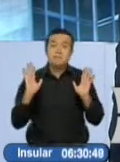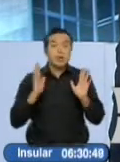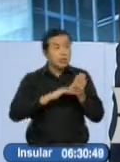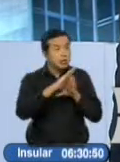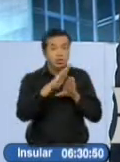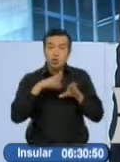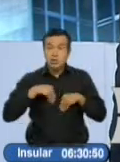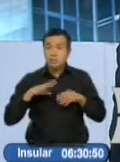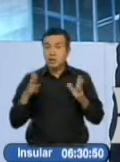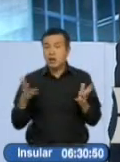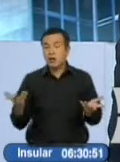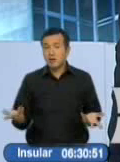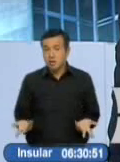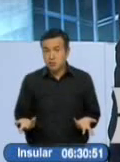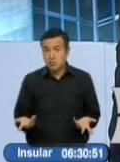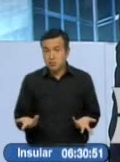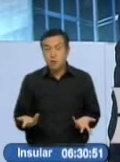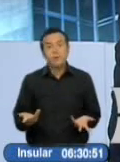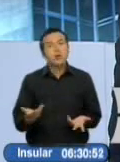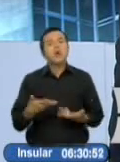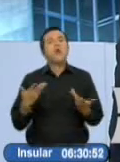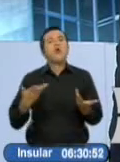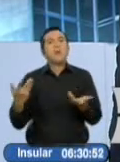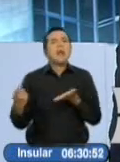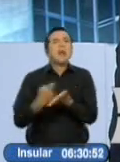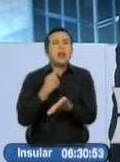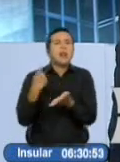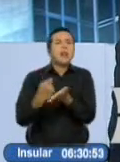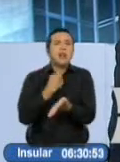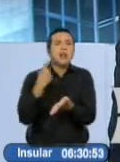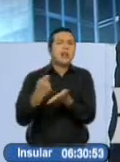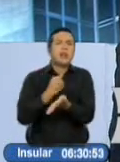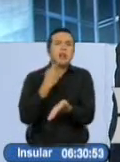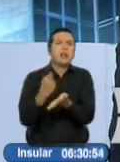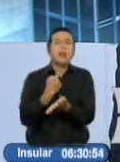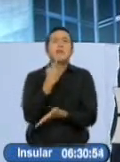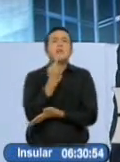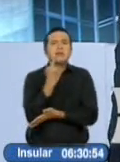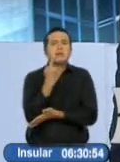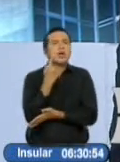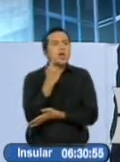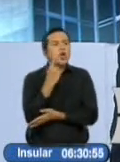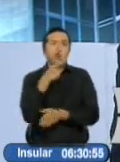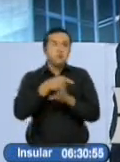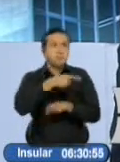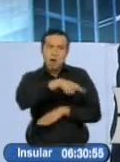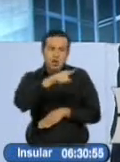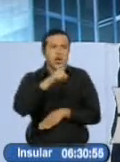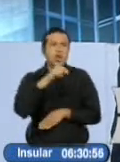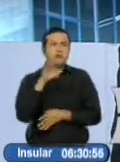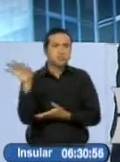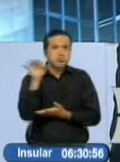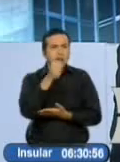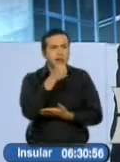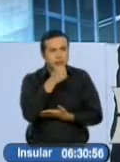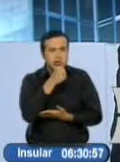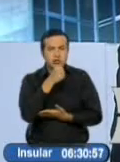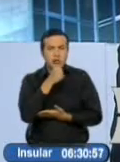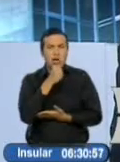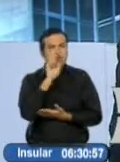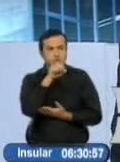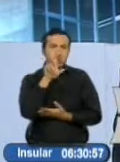las invitaciones, pero no estén presionando para establecer con quién debatir o con quién no